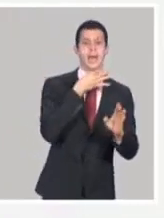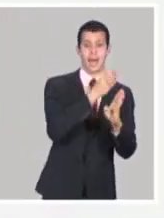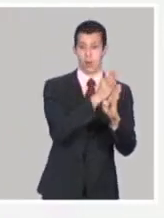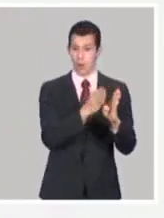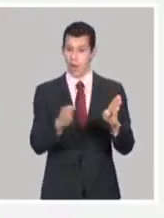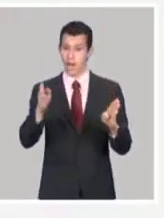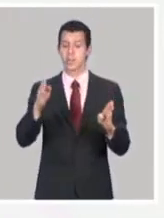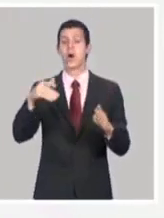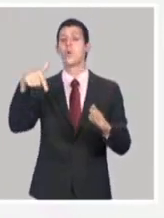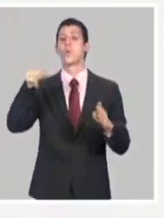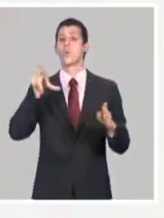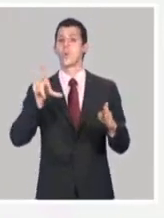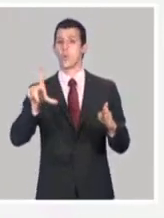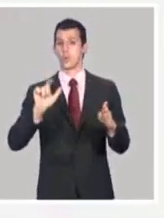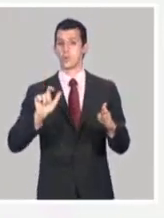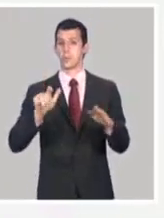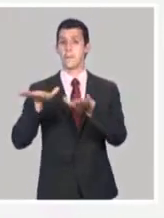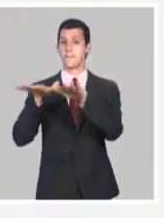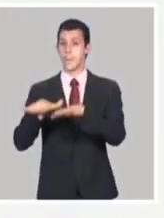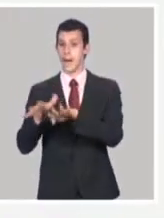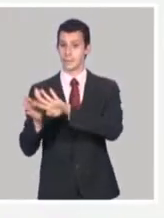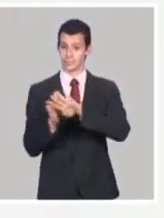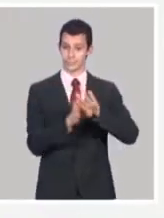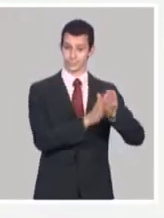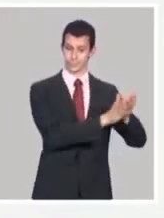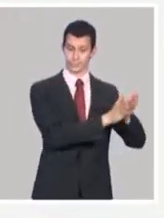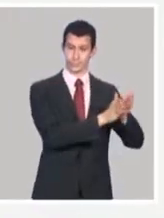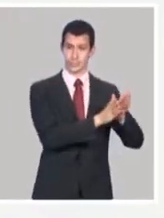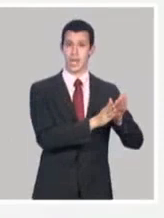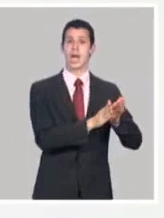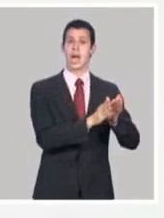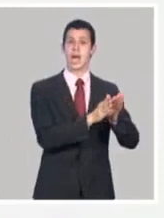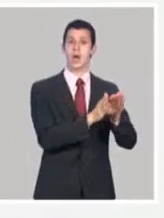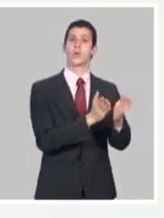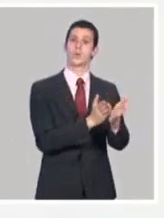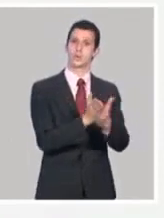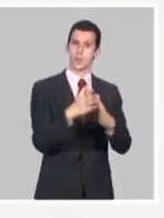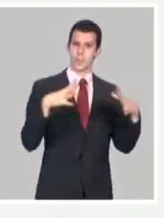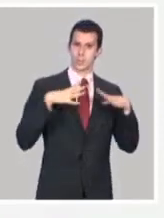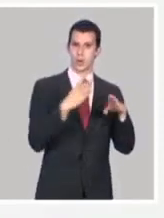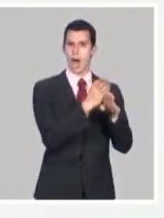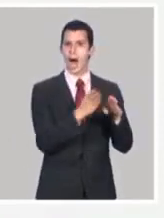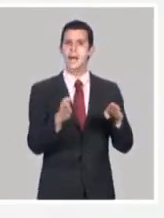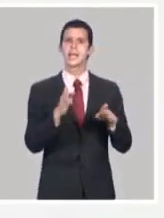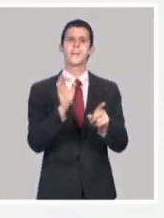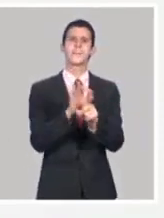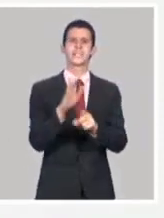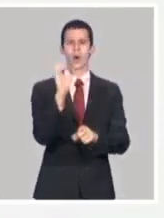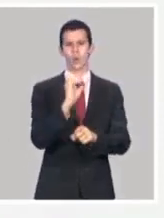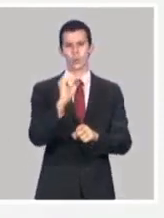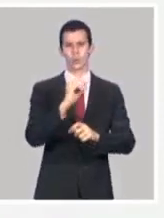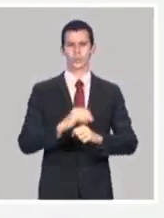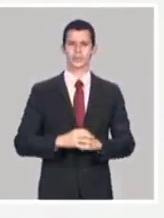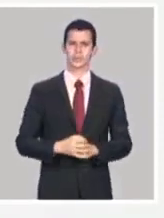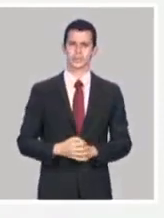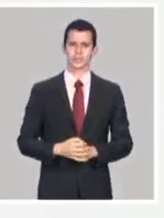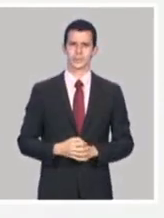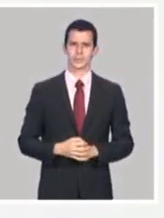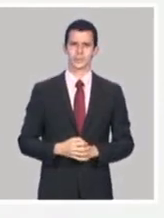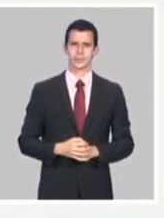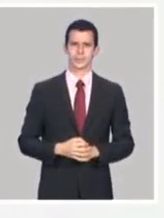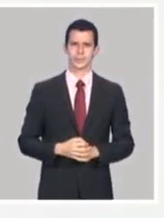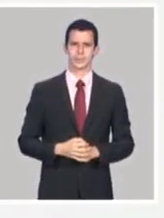continuarían el curso hasta octubre del 22 es decir el curso 21 22 para la mayoría de las provincias del país